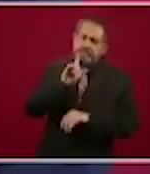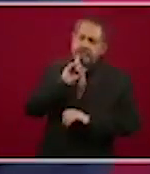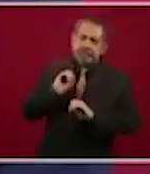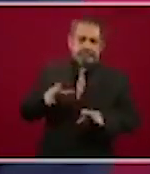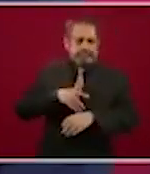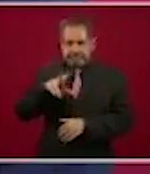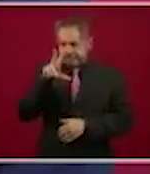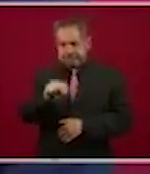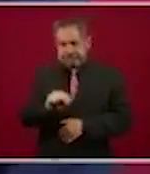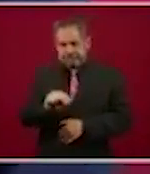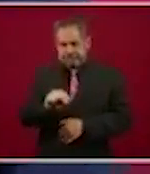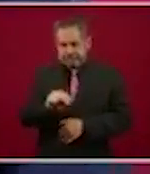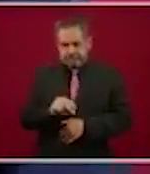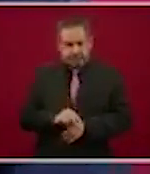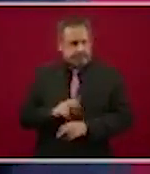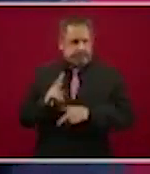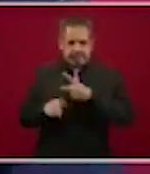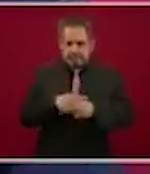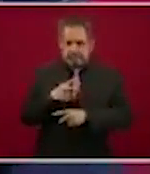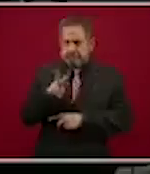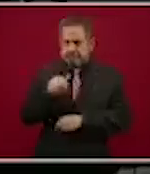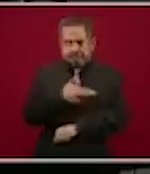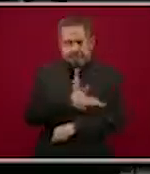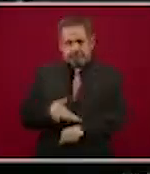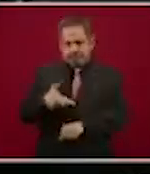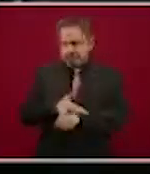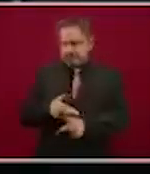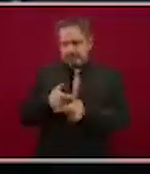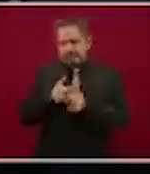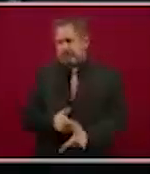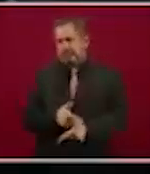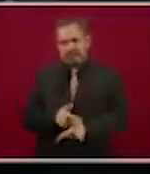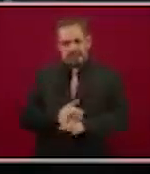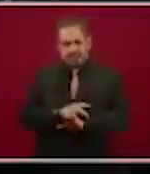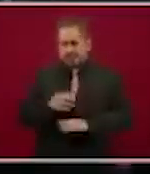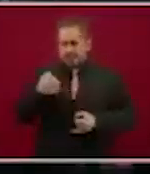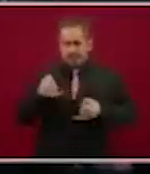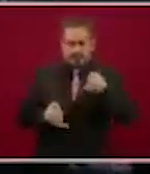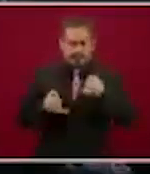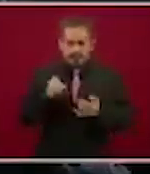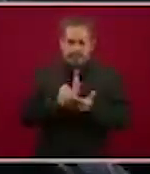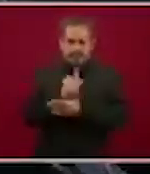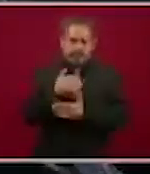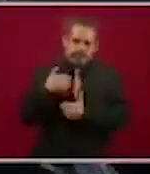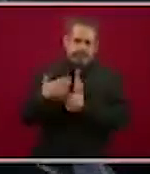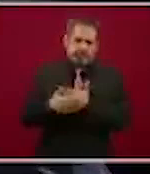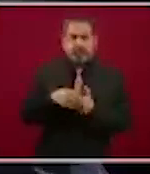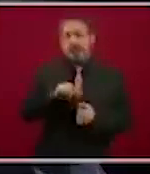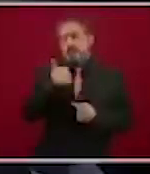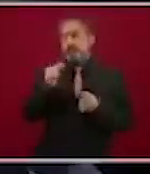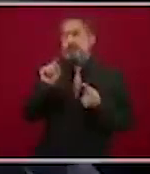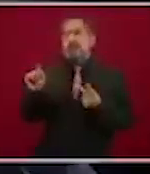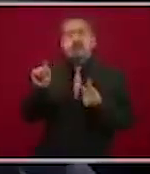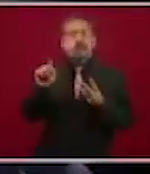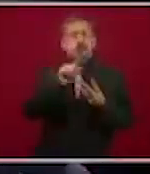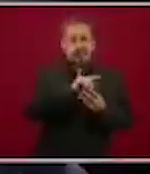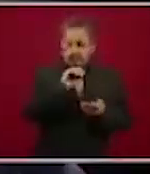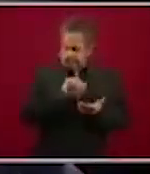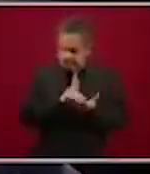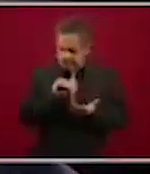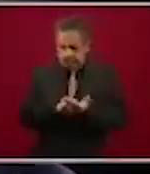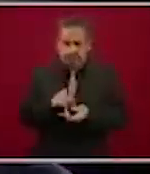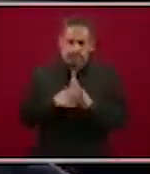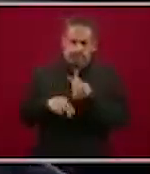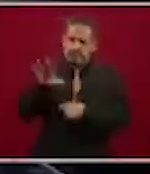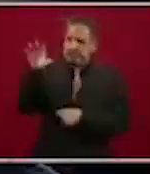resaltó los planes de n 3 de la defensa nacional y la marina de ayuda a la población y la canalización de 4 mil millones de pesos